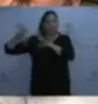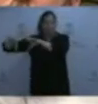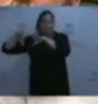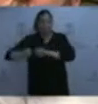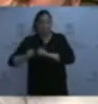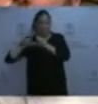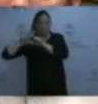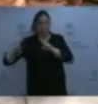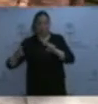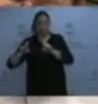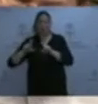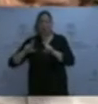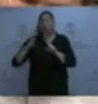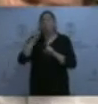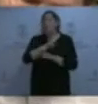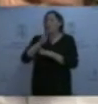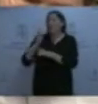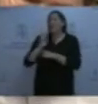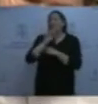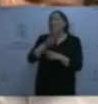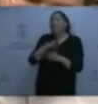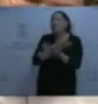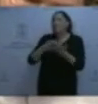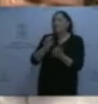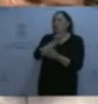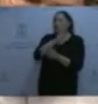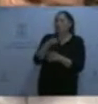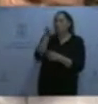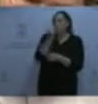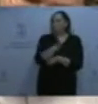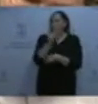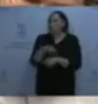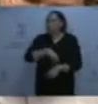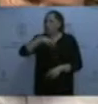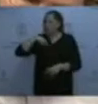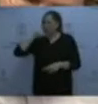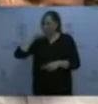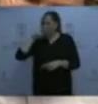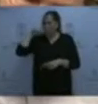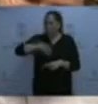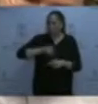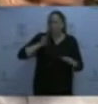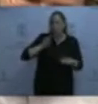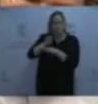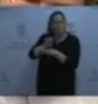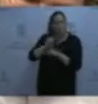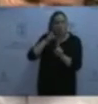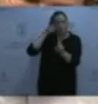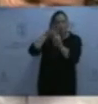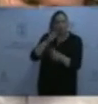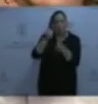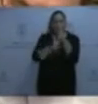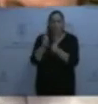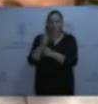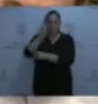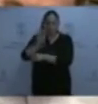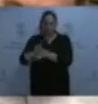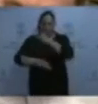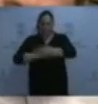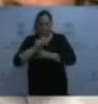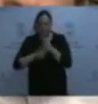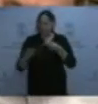que el Partido Popular ha destinado más de 14 millones de euros en los presupuestos generales de este año para la realización de reválidas de primaria, un suculento